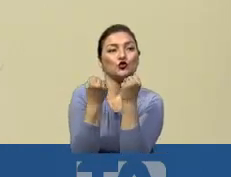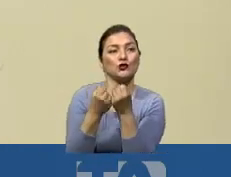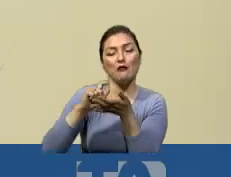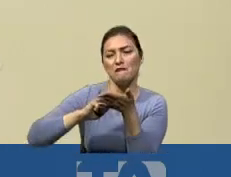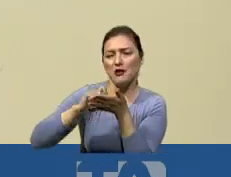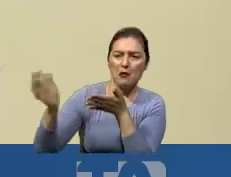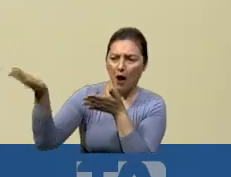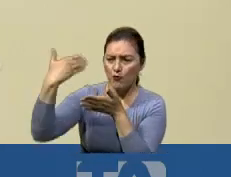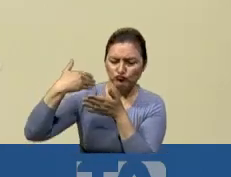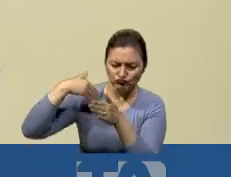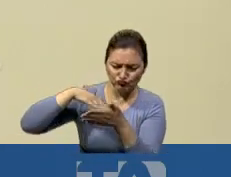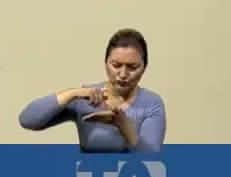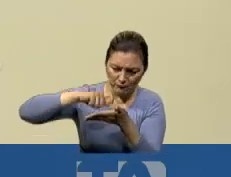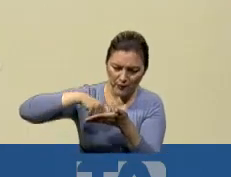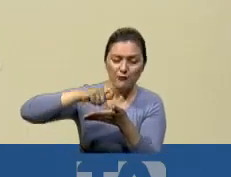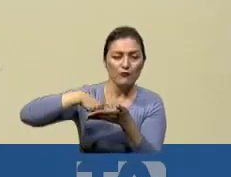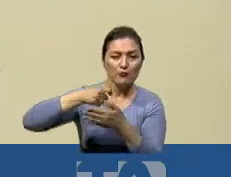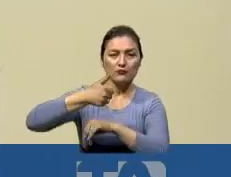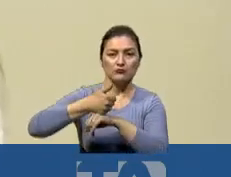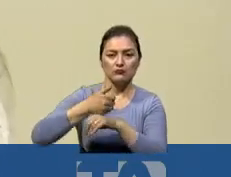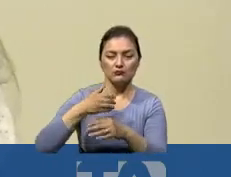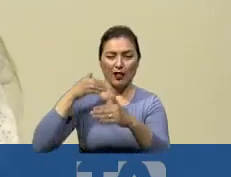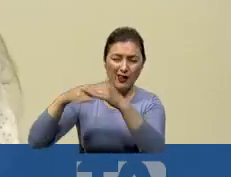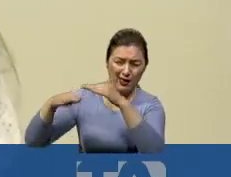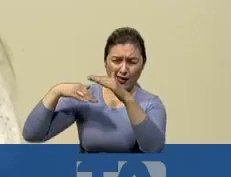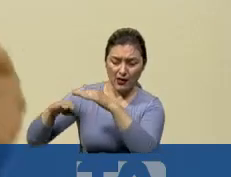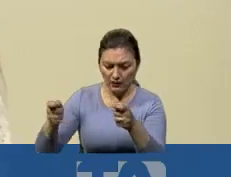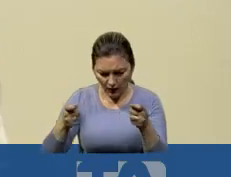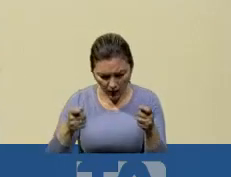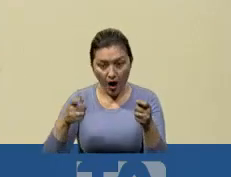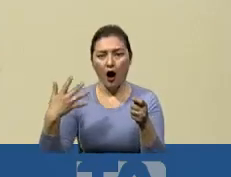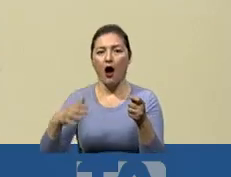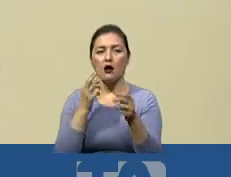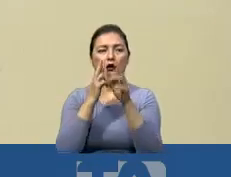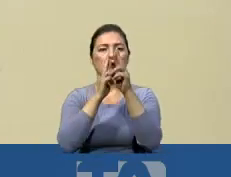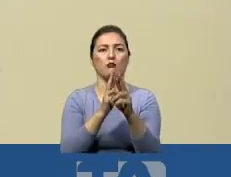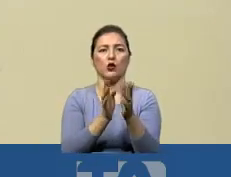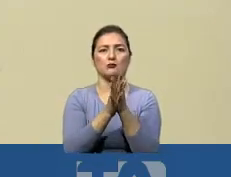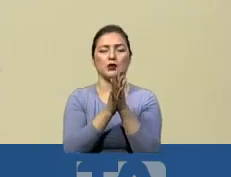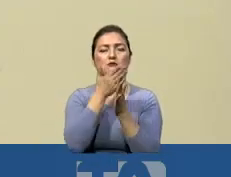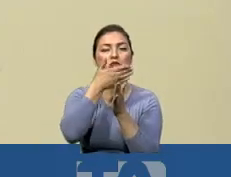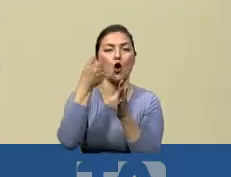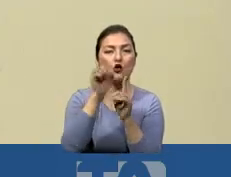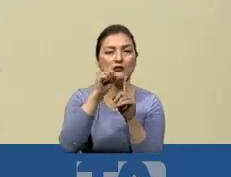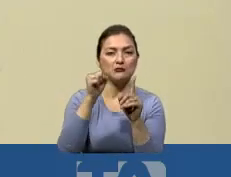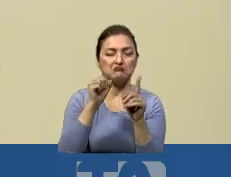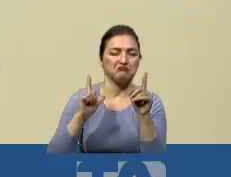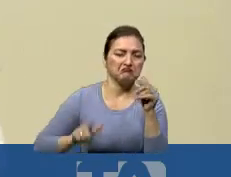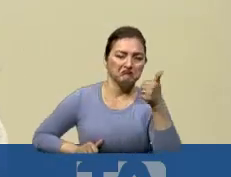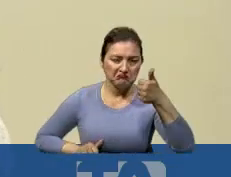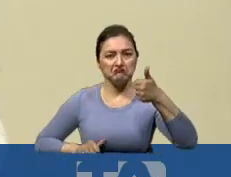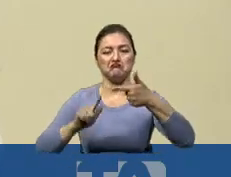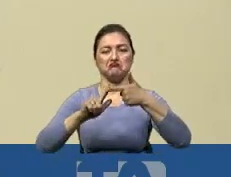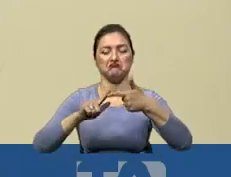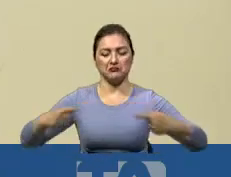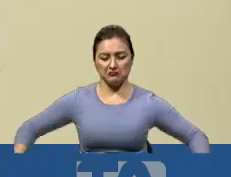digitales para que las autoridades respondan directamente tu pedido por la mejora de o el sistema de salud por una